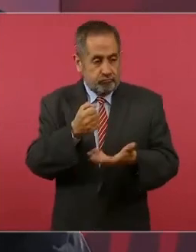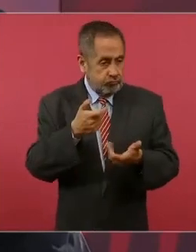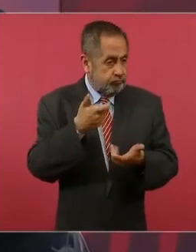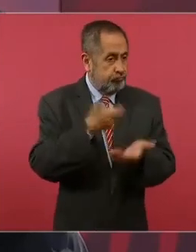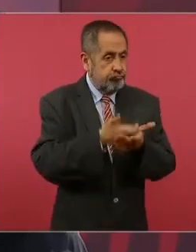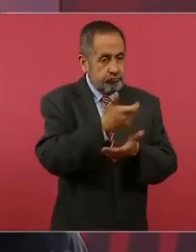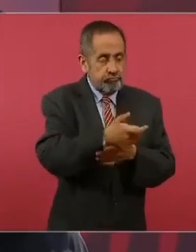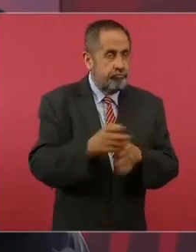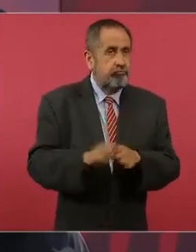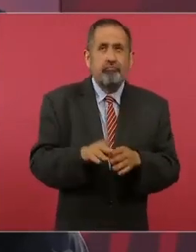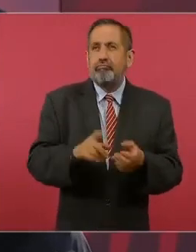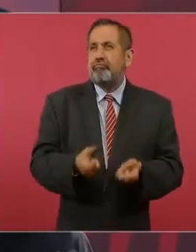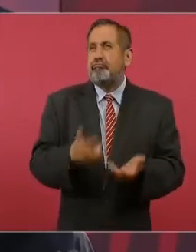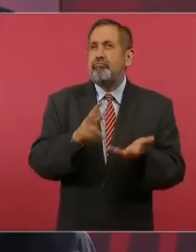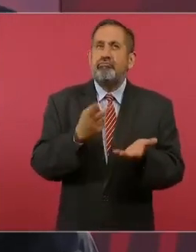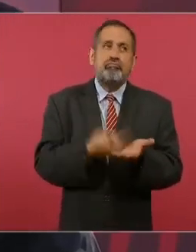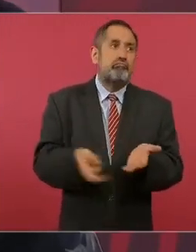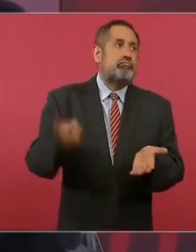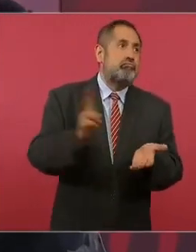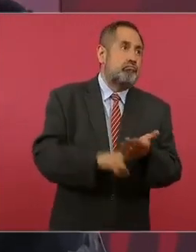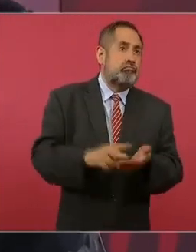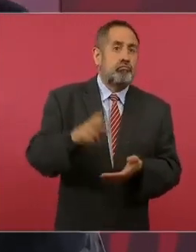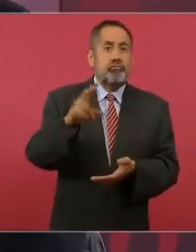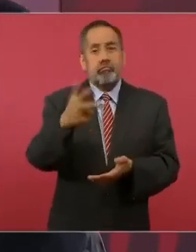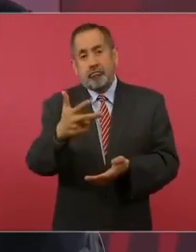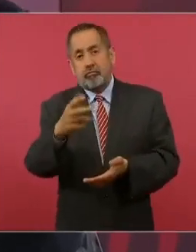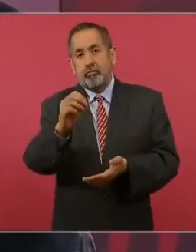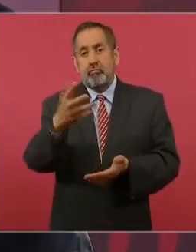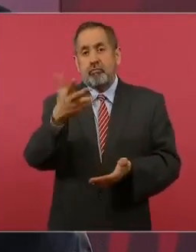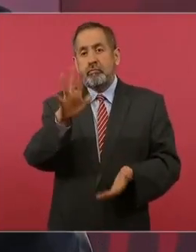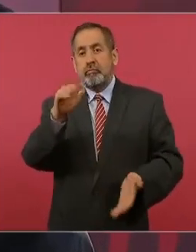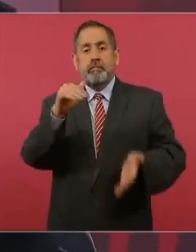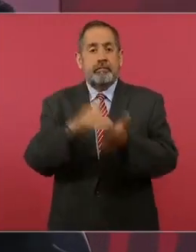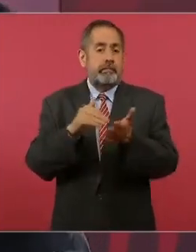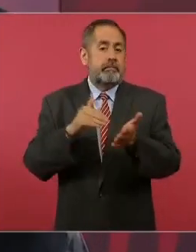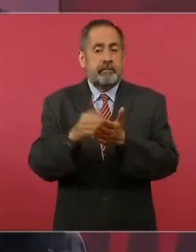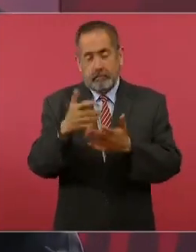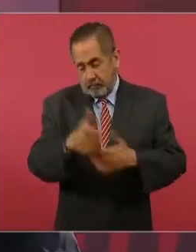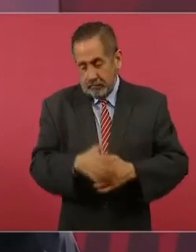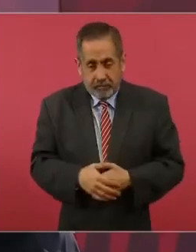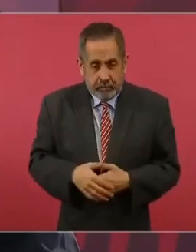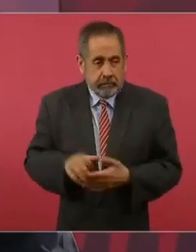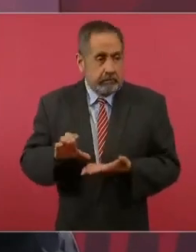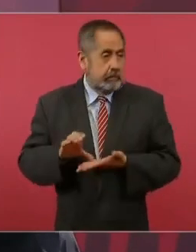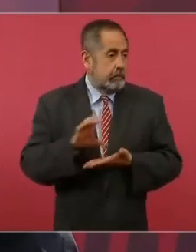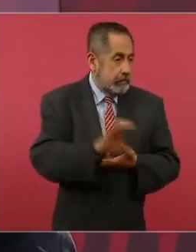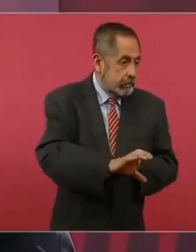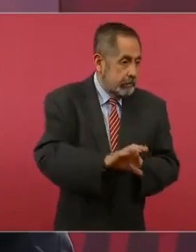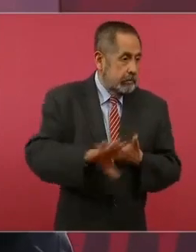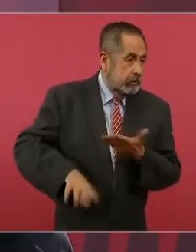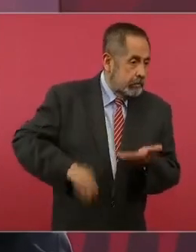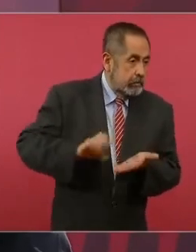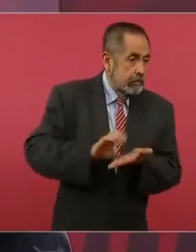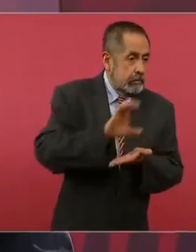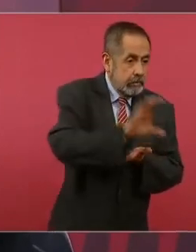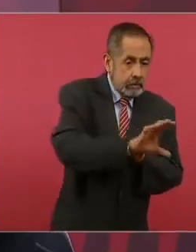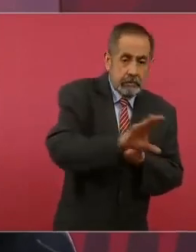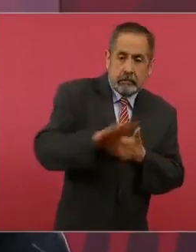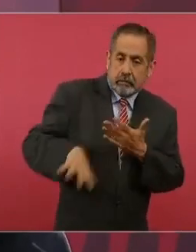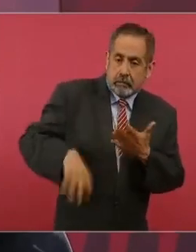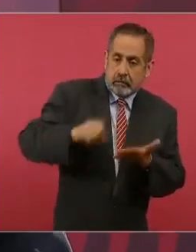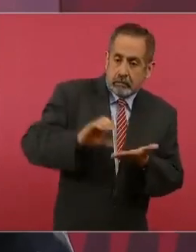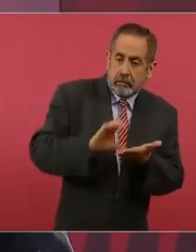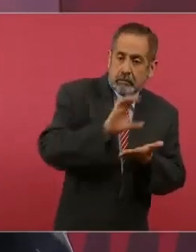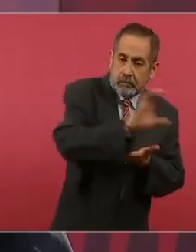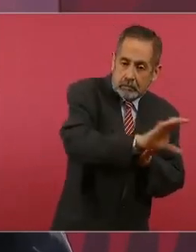termina costando 8, 10 mil millones de pesos. Ese era el mecanismo. Pero no solo